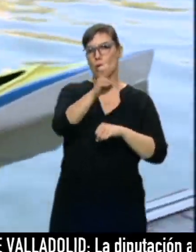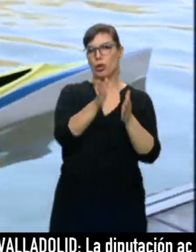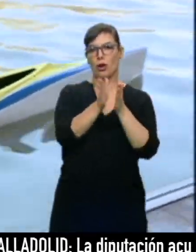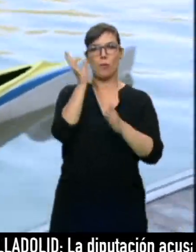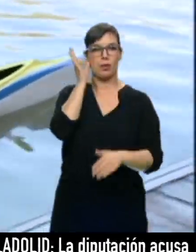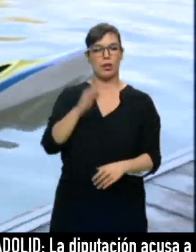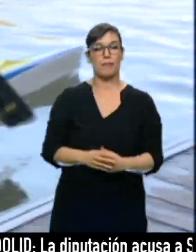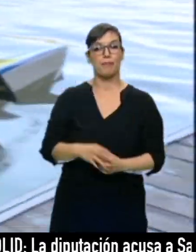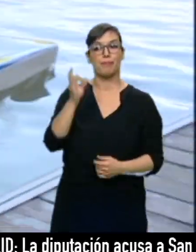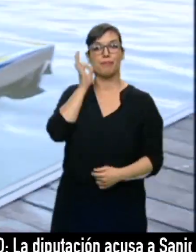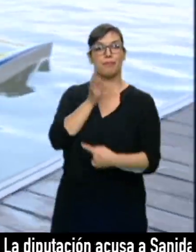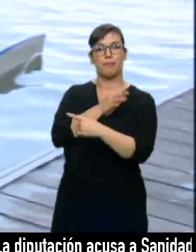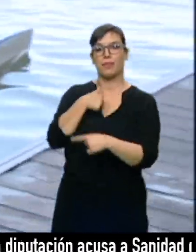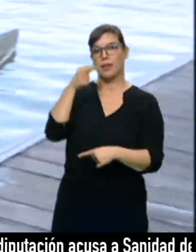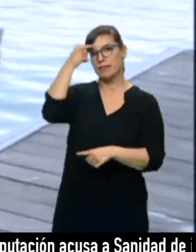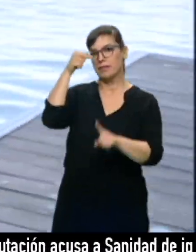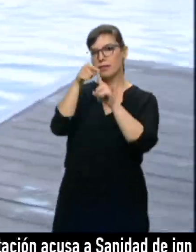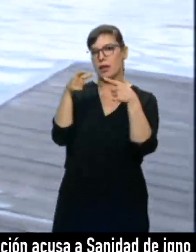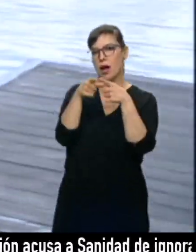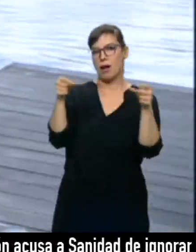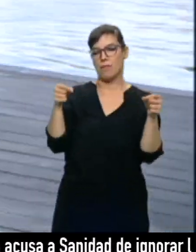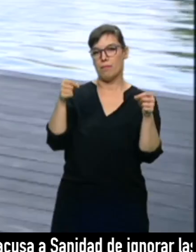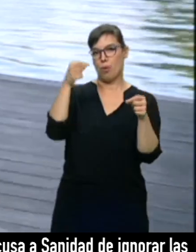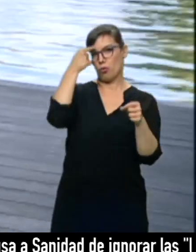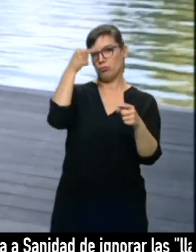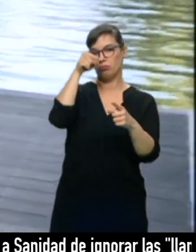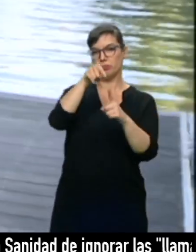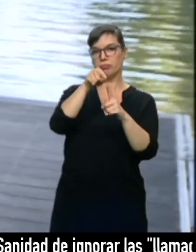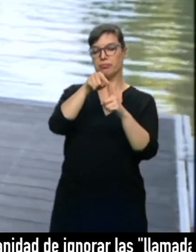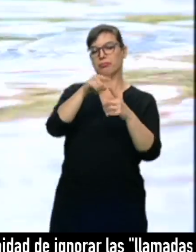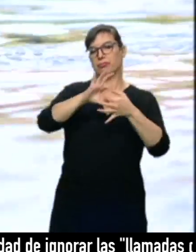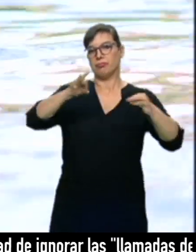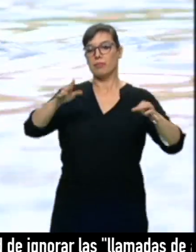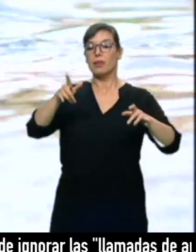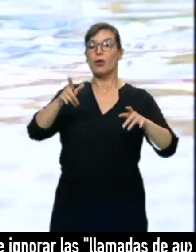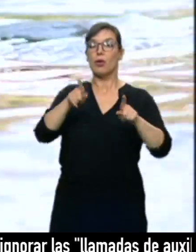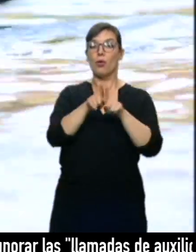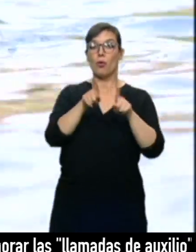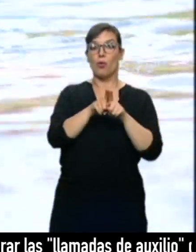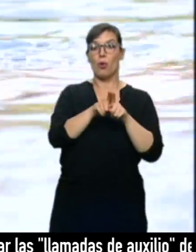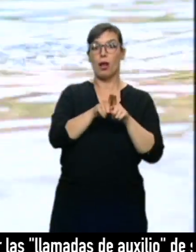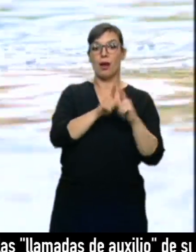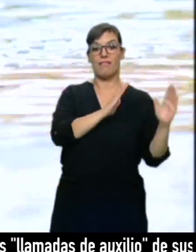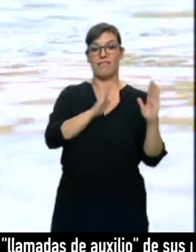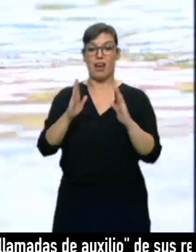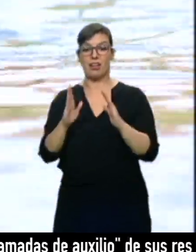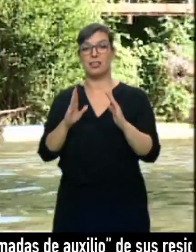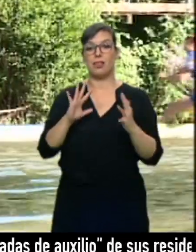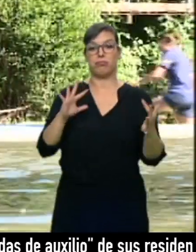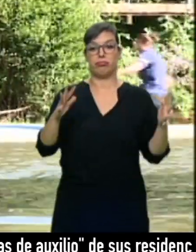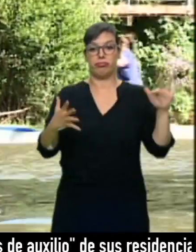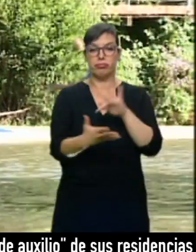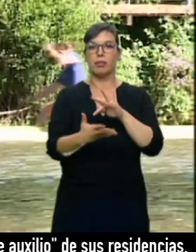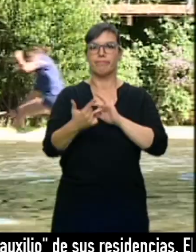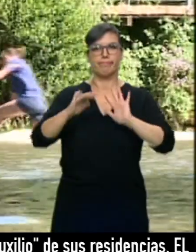Patricia Coco tiene la vista puesta en Tokio, pero la desescalada ha venido acompañada de un inesperado cambio. Estaba